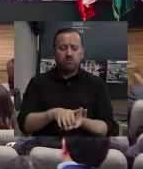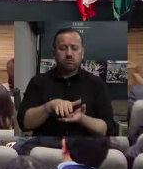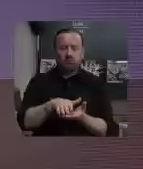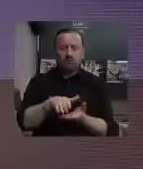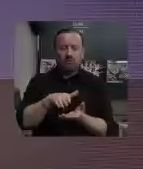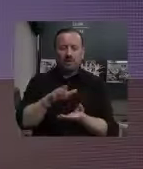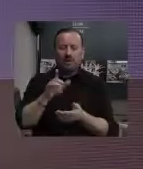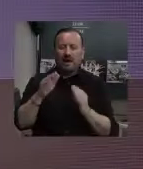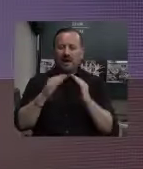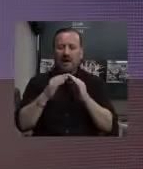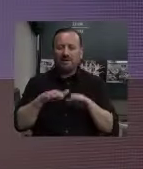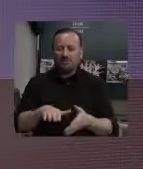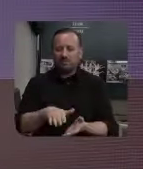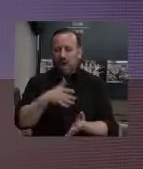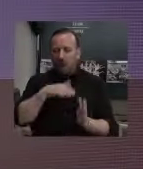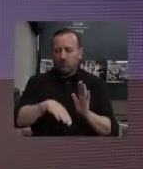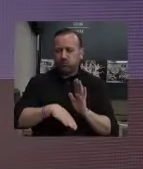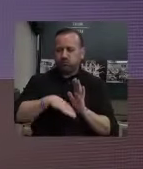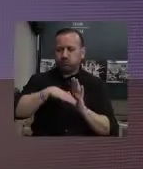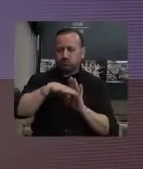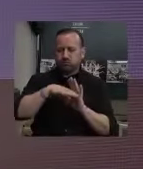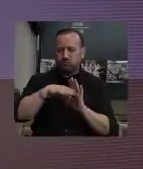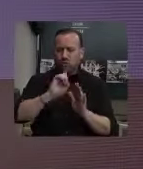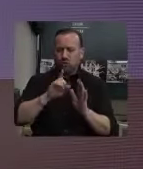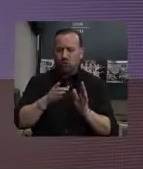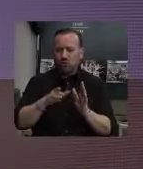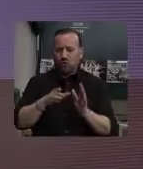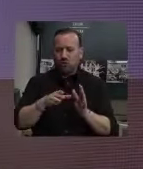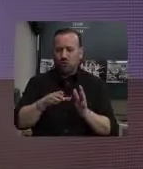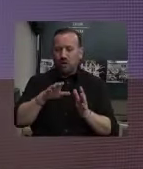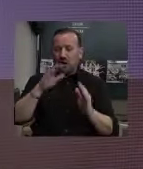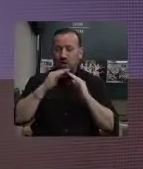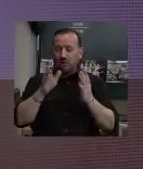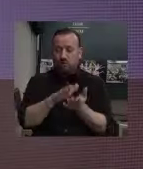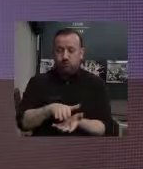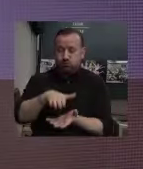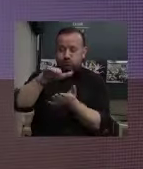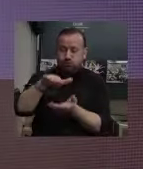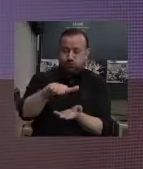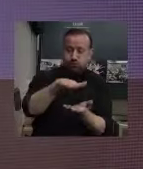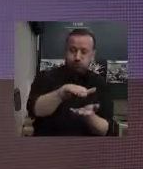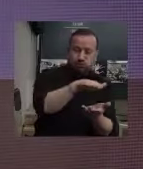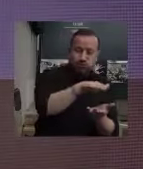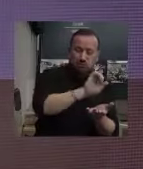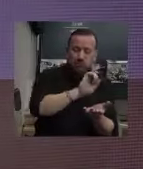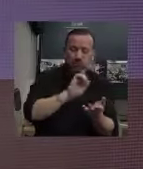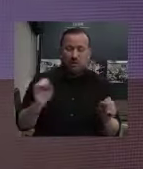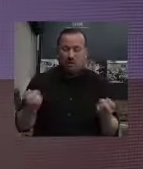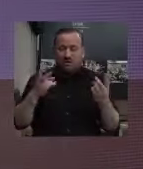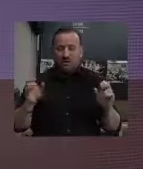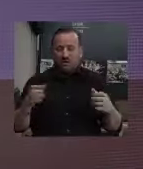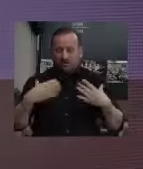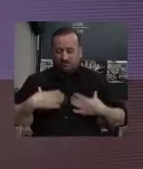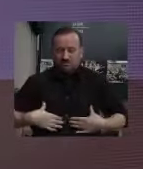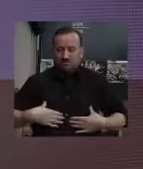instalamos en una gran zona de anegación no que flote flotar flotamos todos yo me pongo un salvavidas y floto el